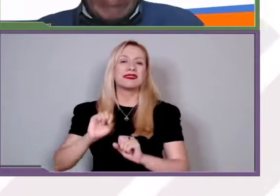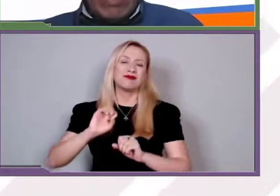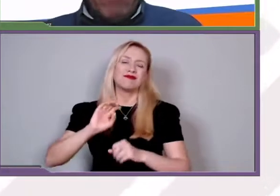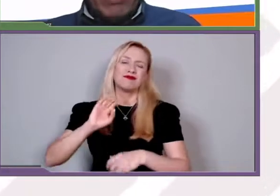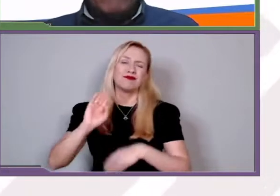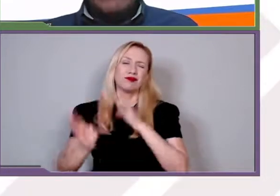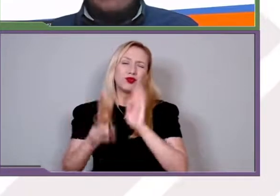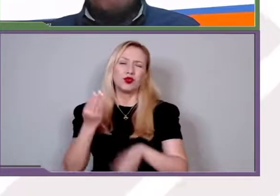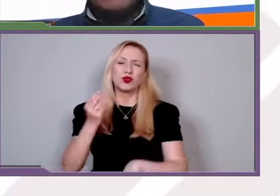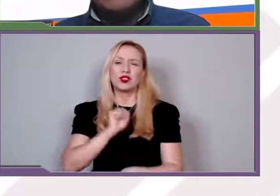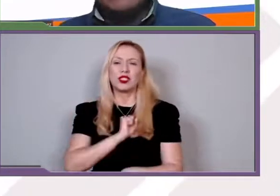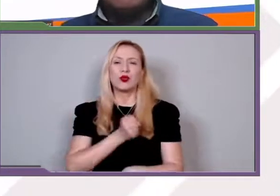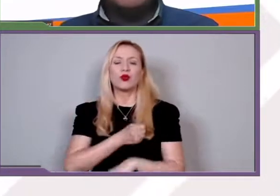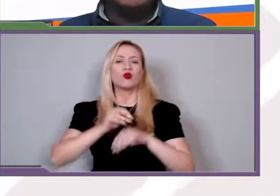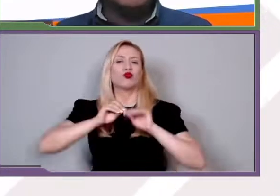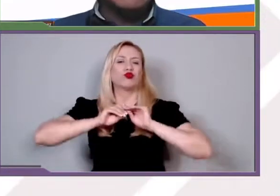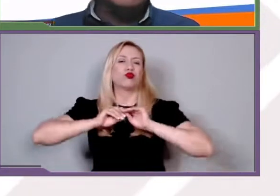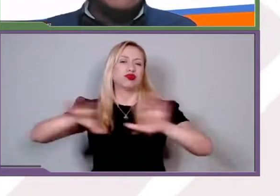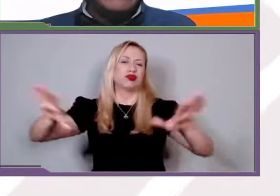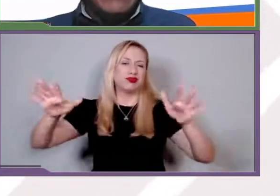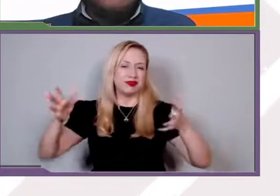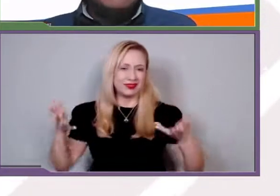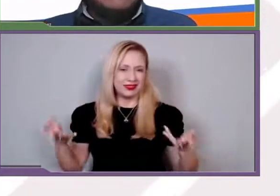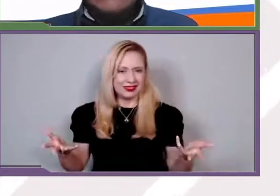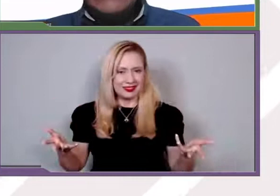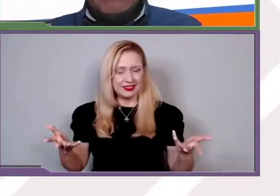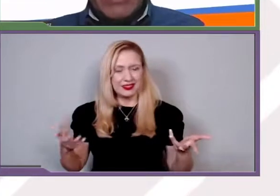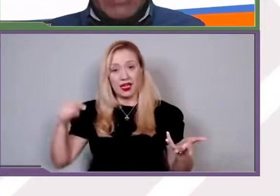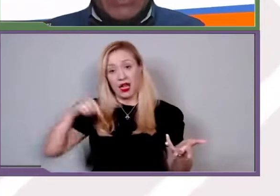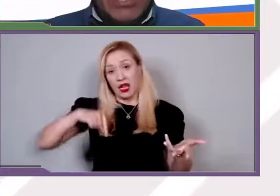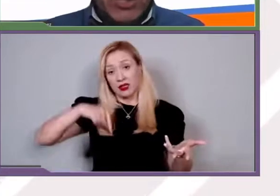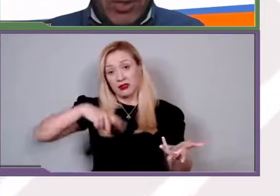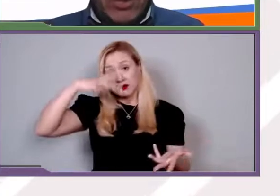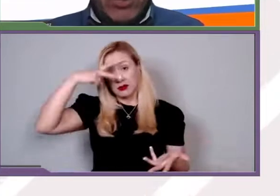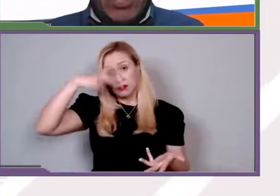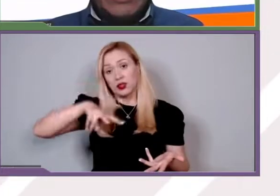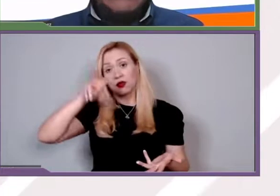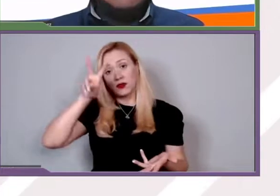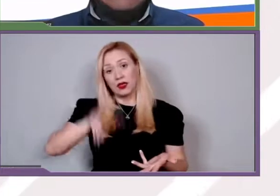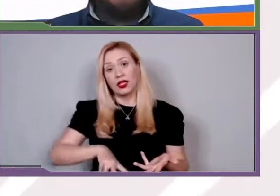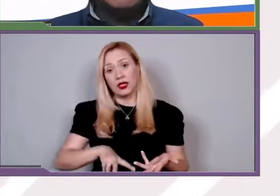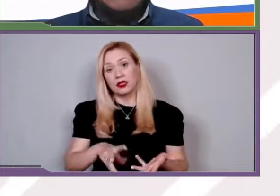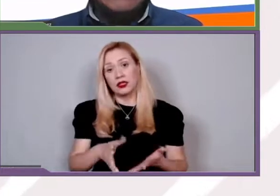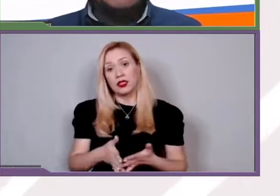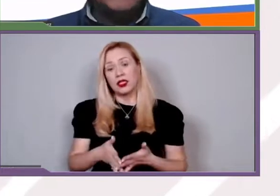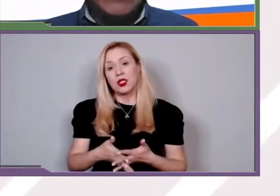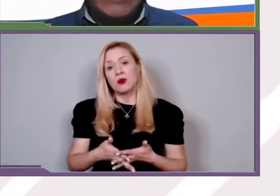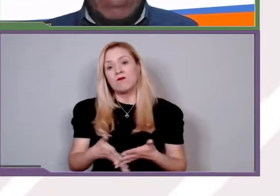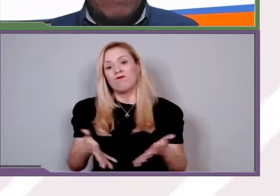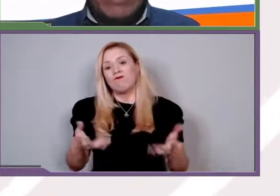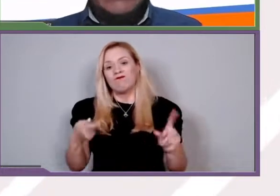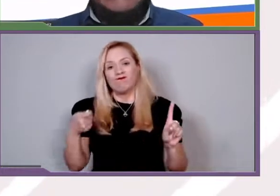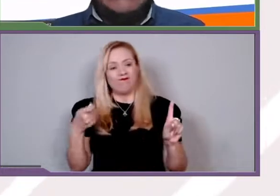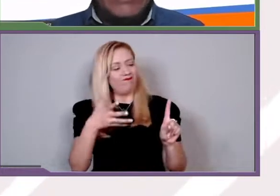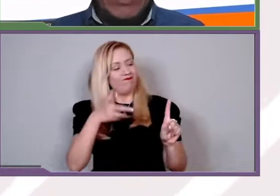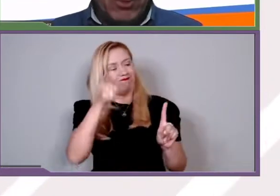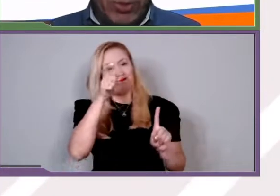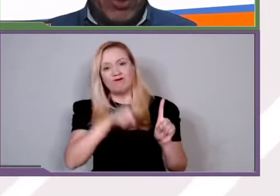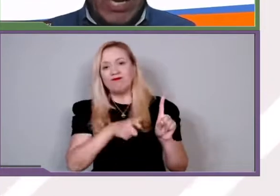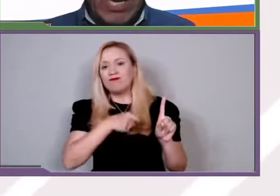menos aquí en México, que es la parte que nos toca, hay una sistematización de estigmatización hacia la